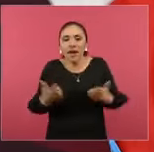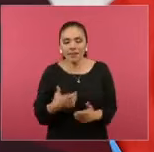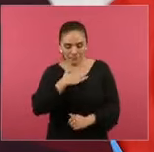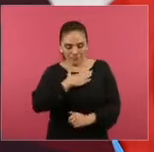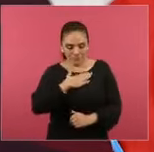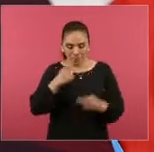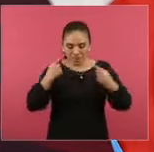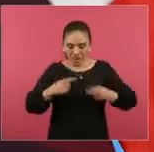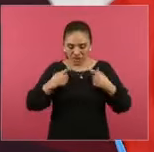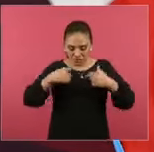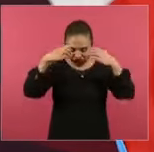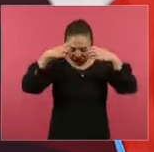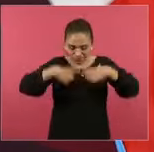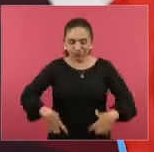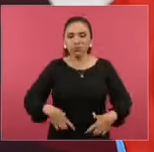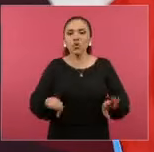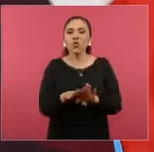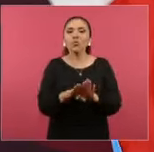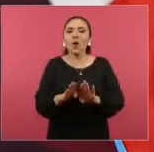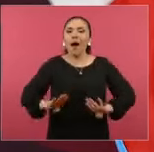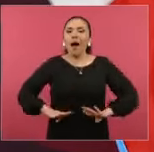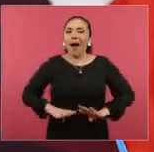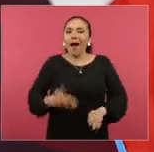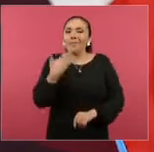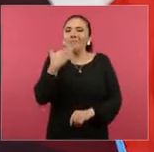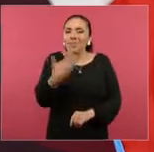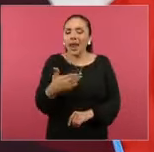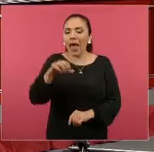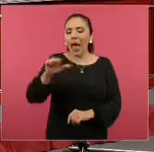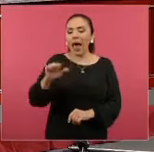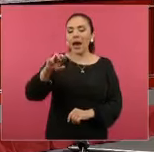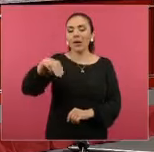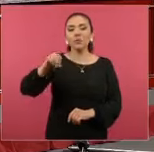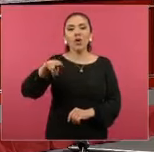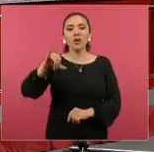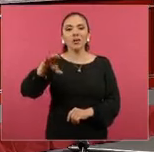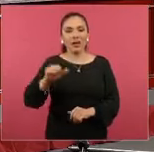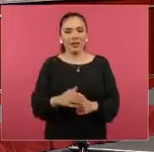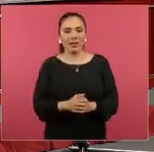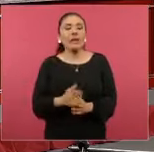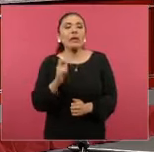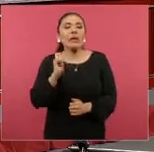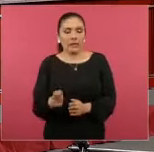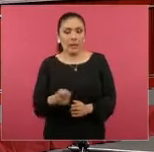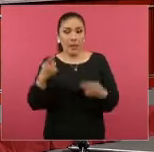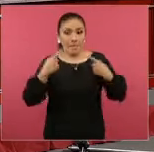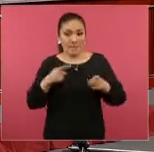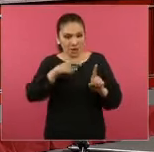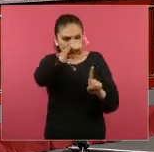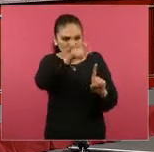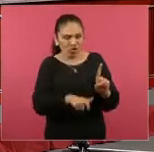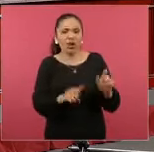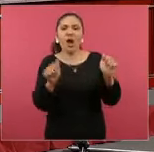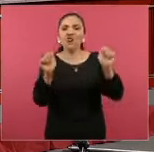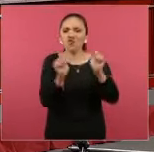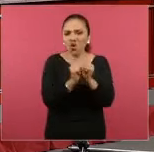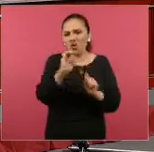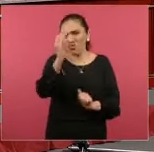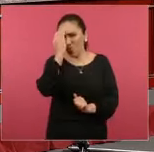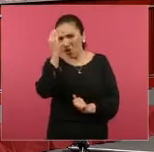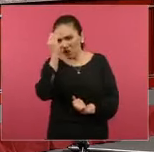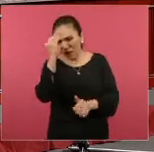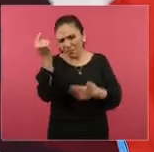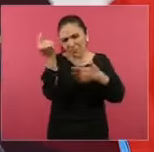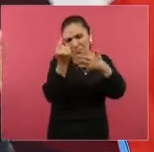una persona armónica. Esto es, una persona que además de tener conocimientos,